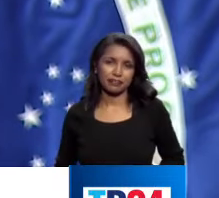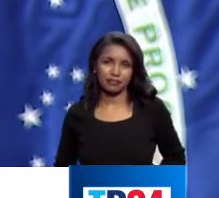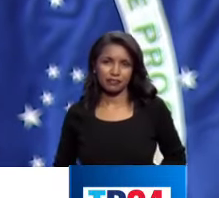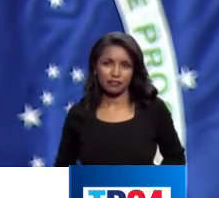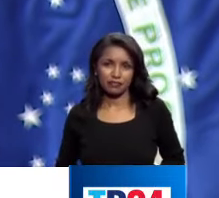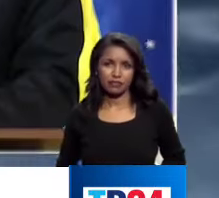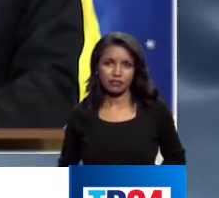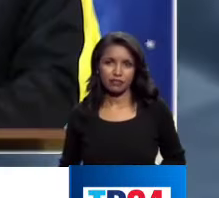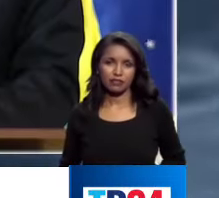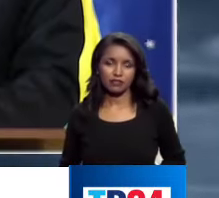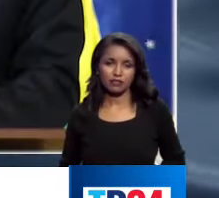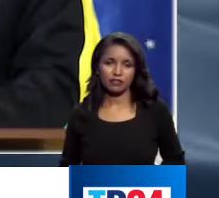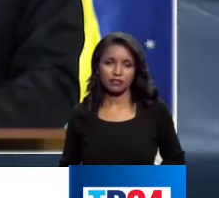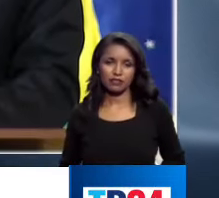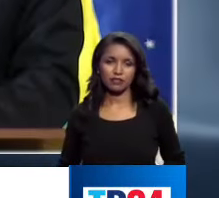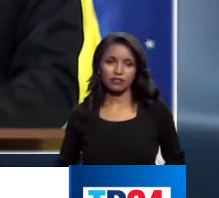Panamá.